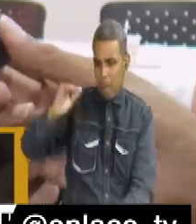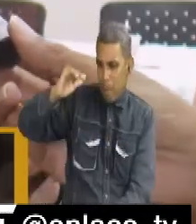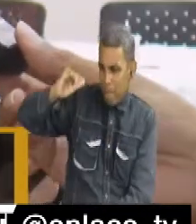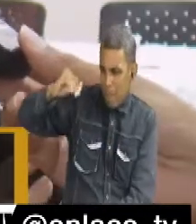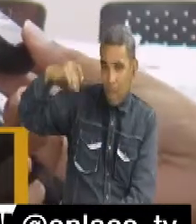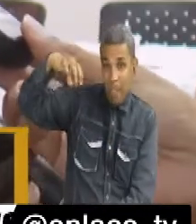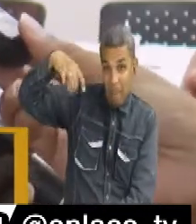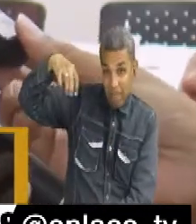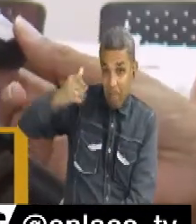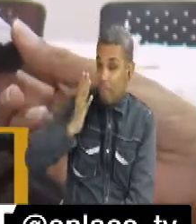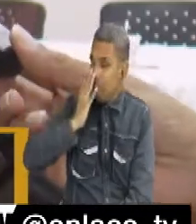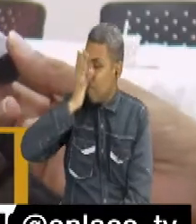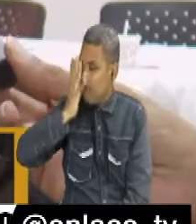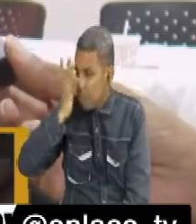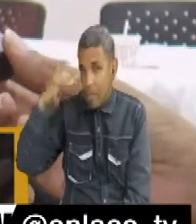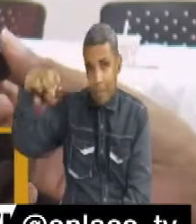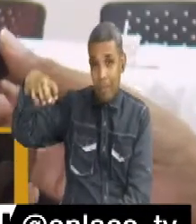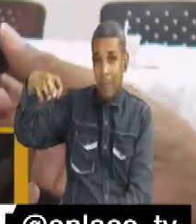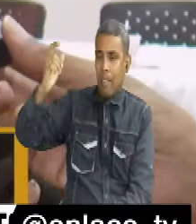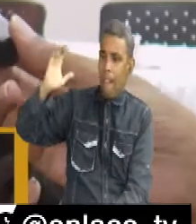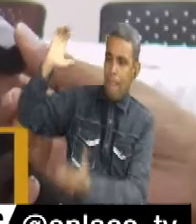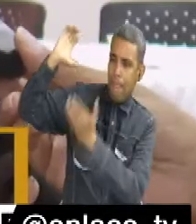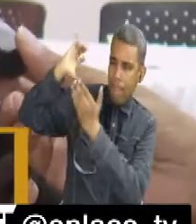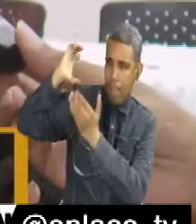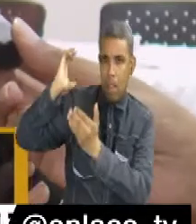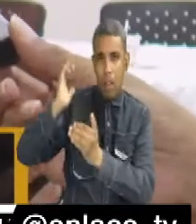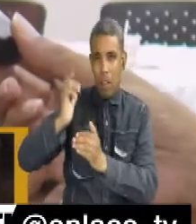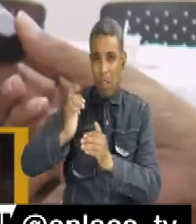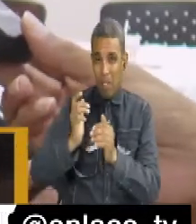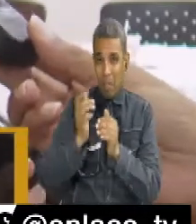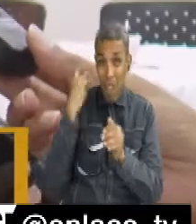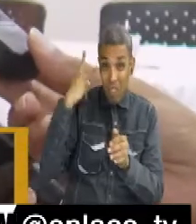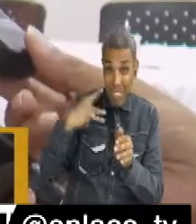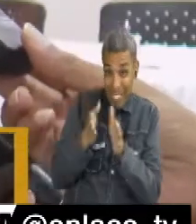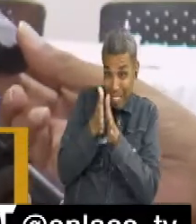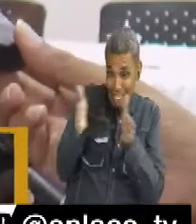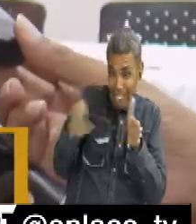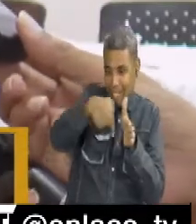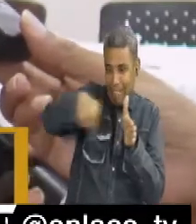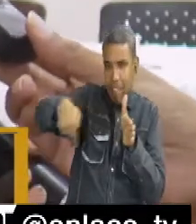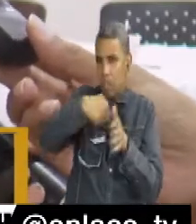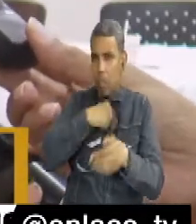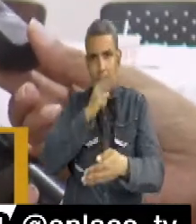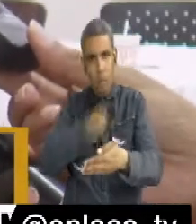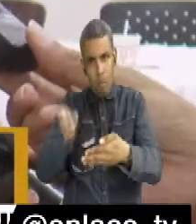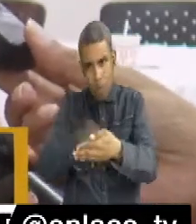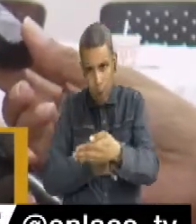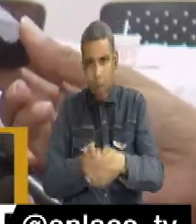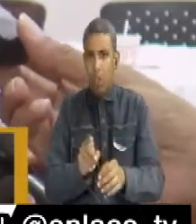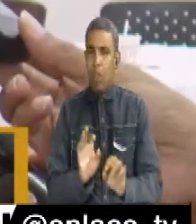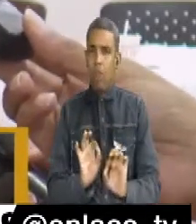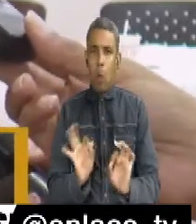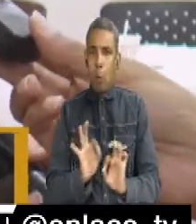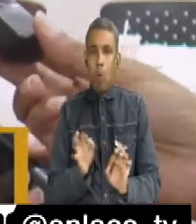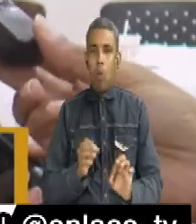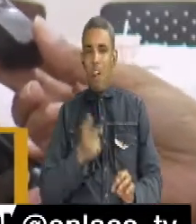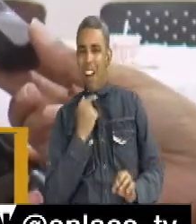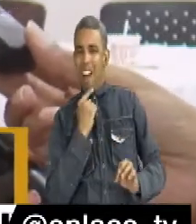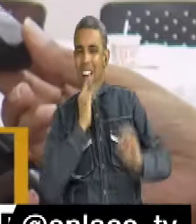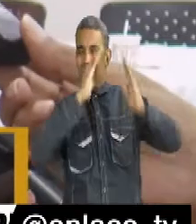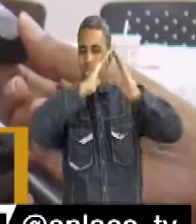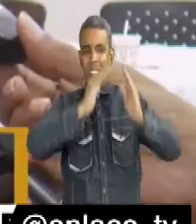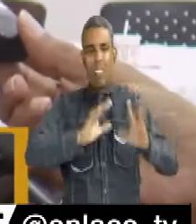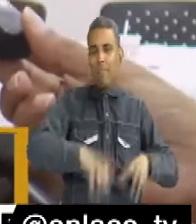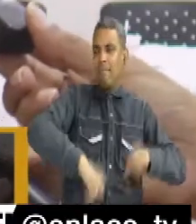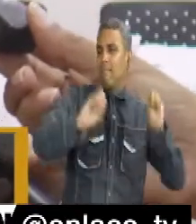cilindros, trasteos, tampoco se puede utilizar. Ninguno de estos elementos puede transitar desde el sábado 1 de